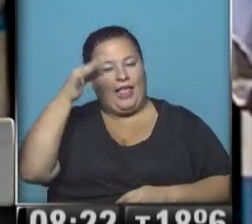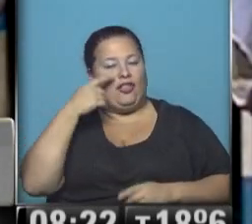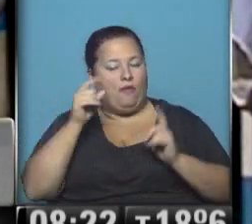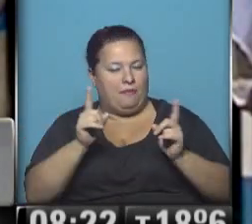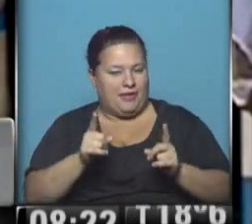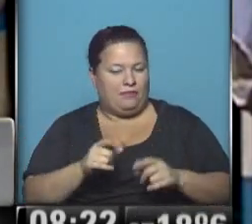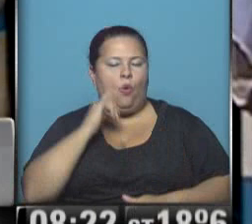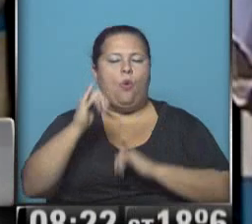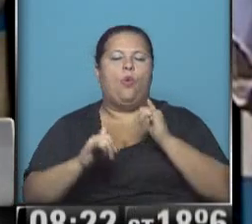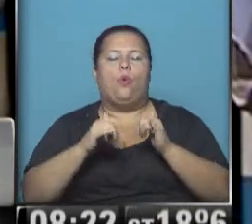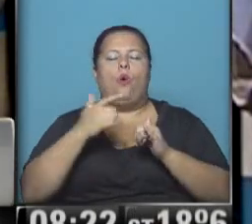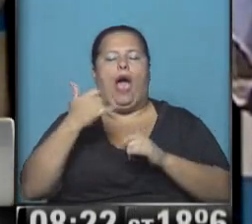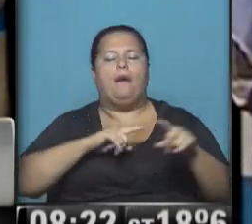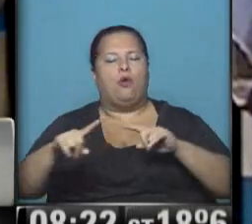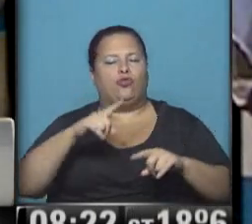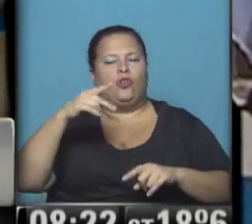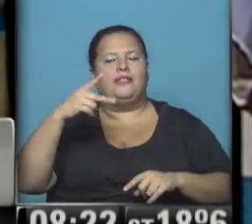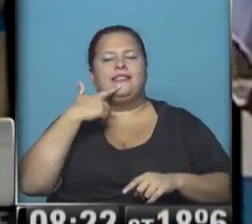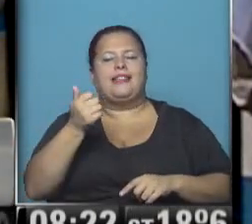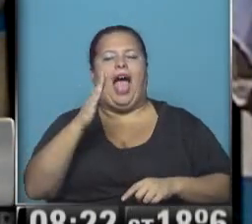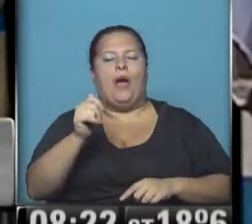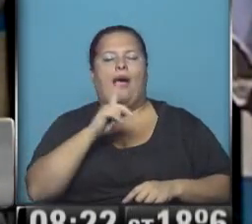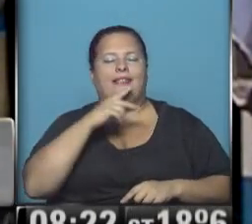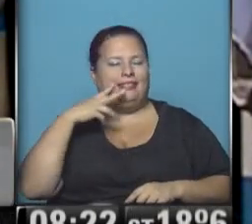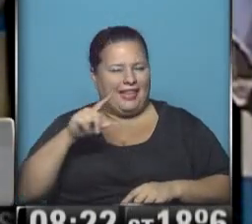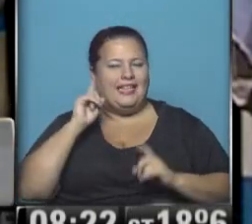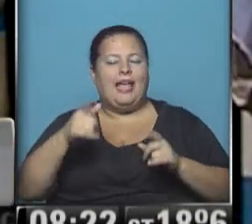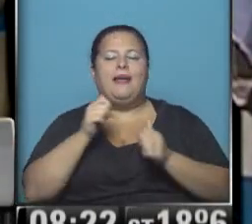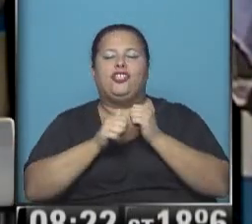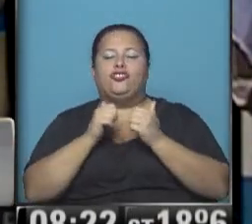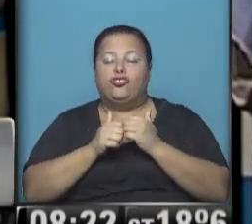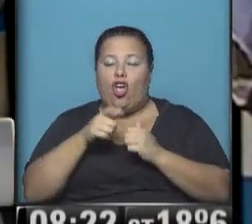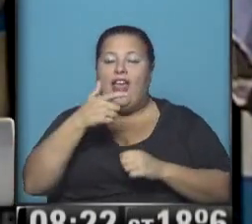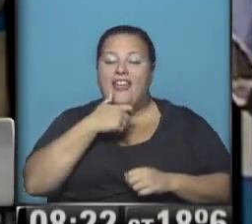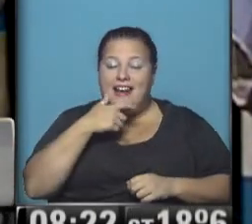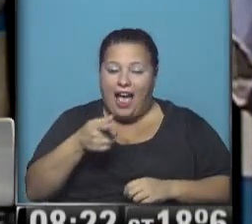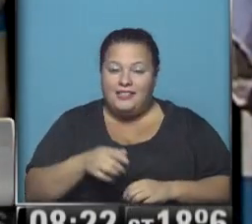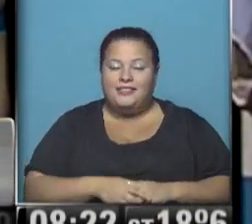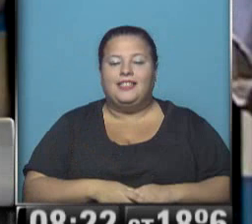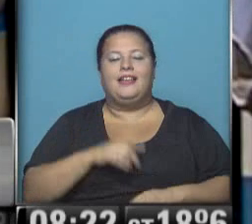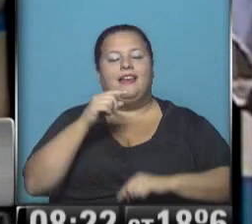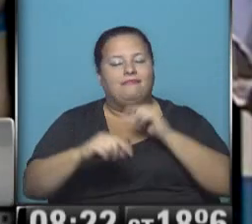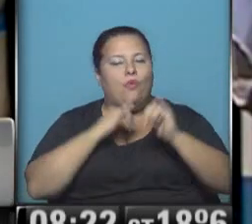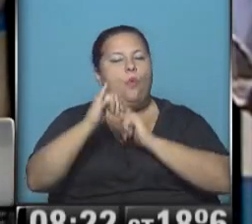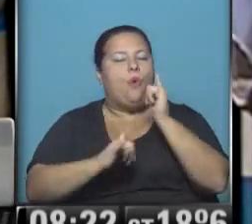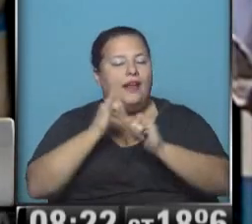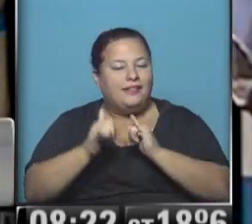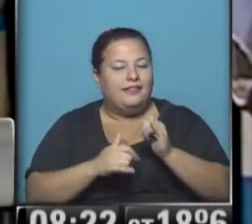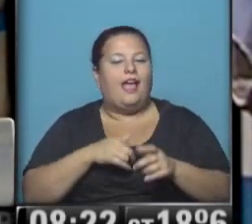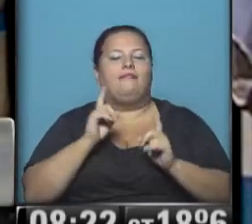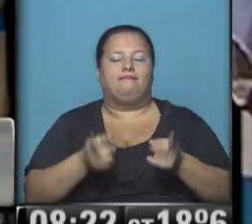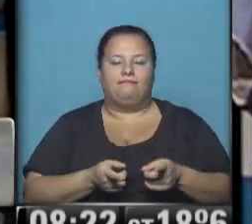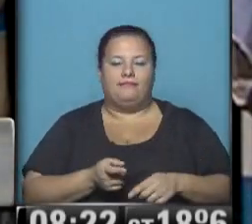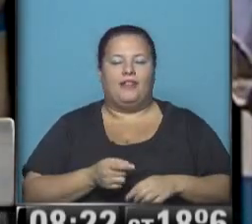Gómez, que cuenta con producción de Nico Sabatini, y en este caso la historia académica va siendo relatada y va